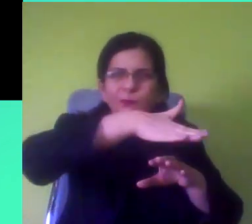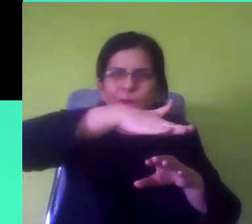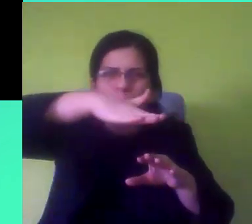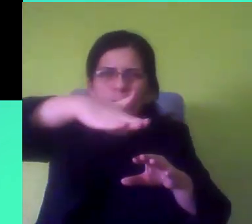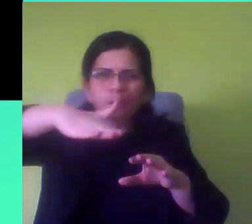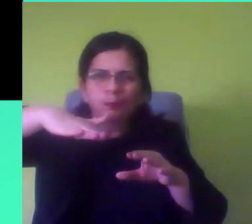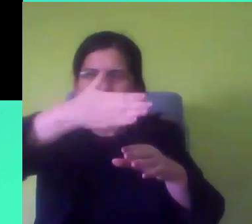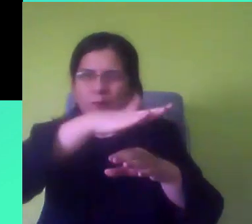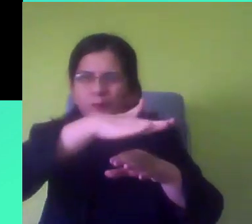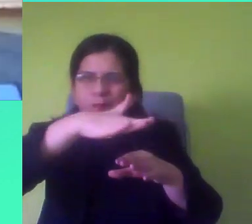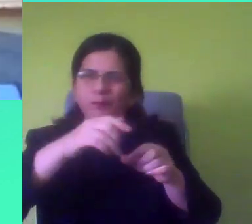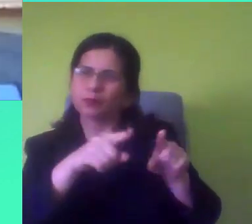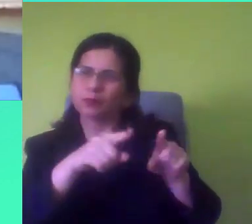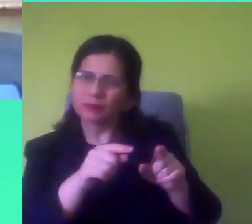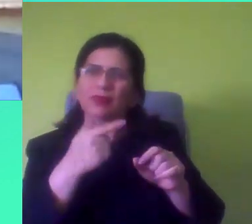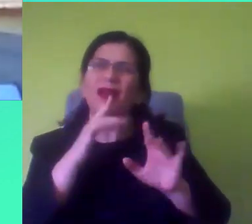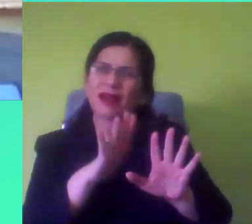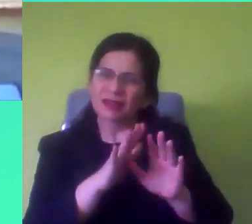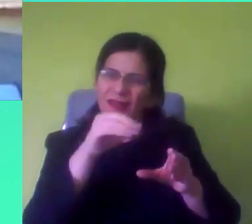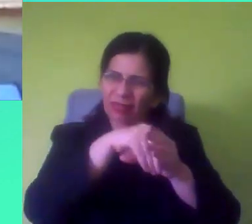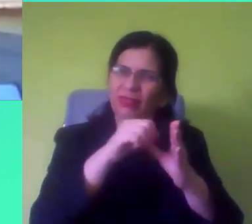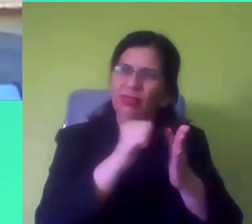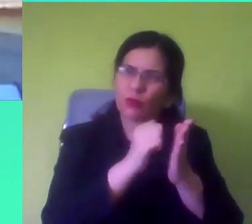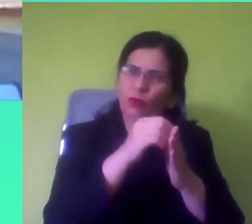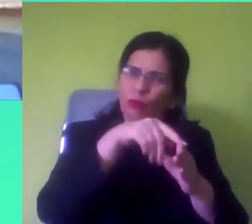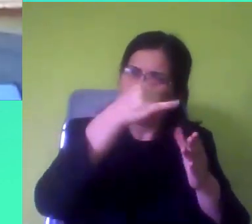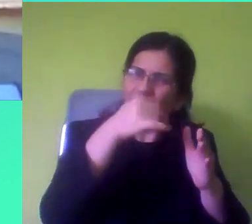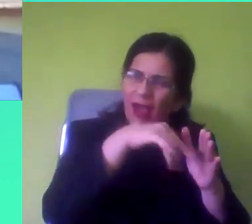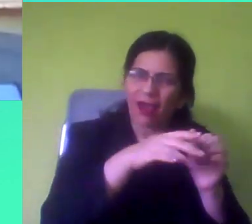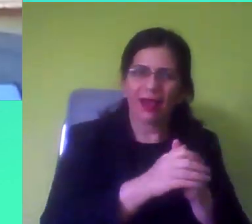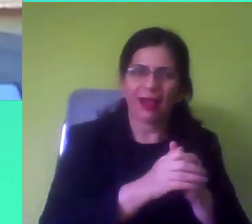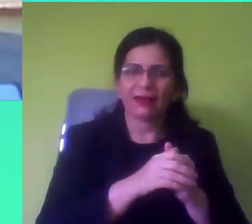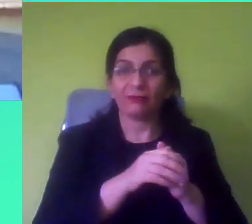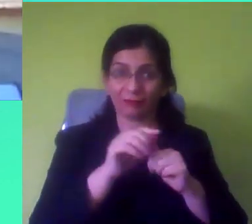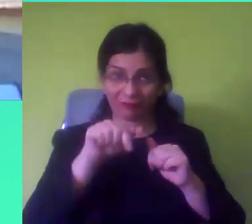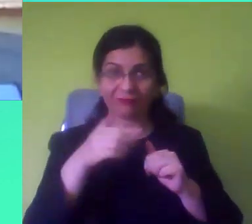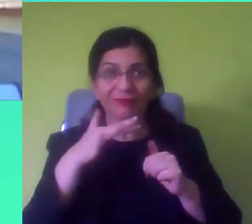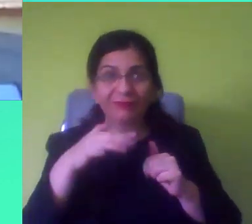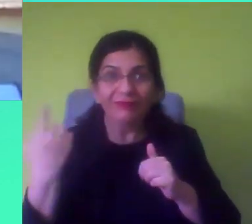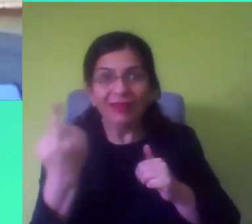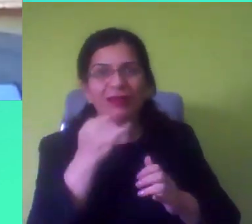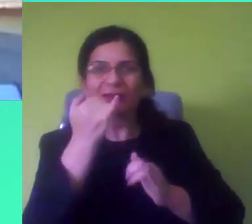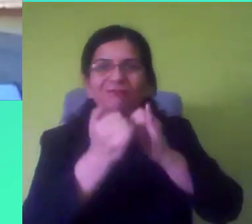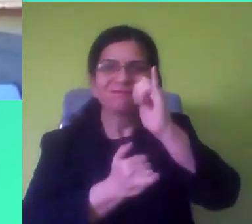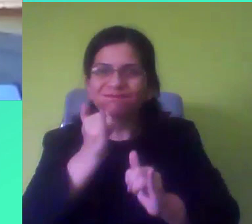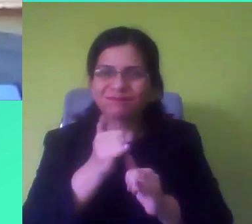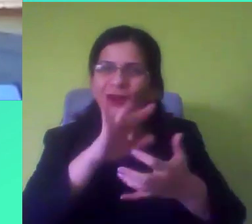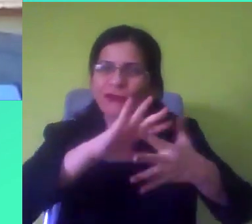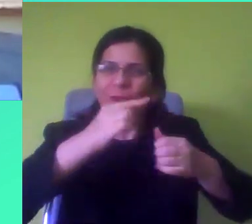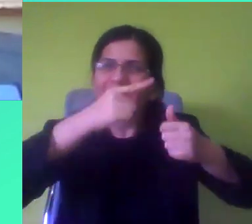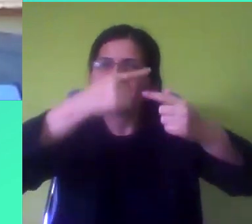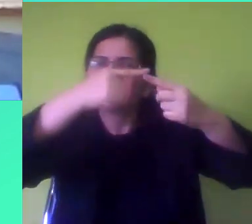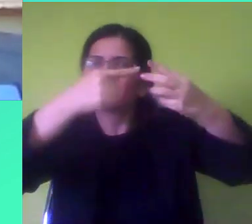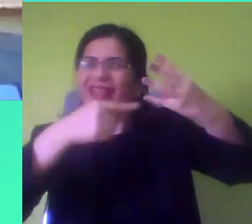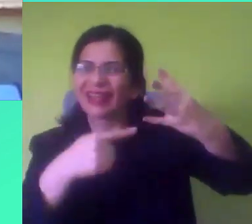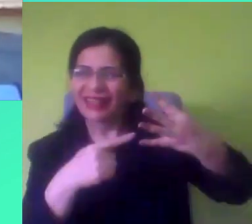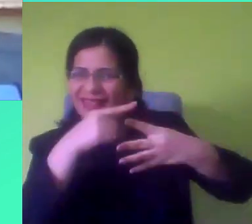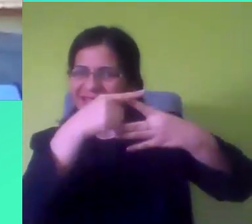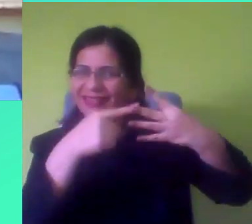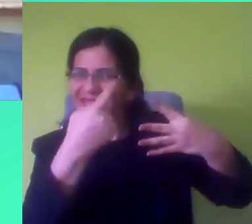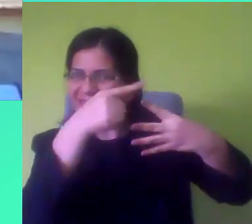Bueno, ahora que sabemos a grosso modo los diferentes tipos de glaciares o de